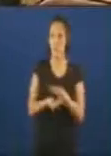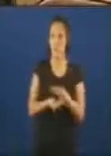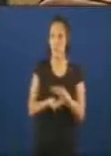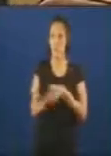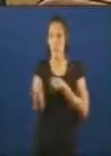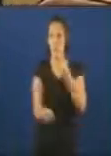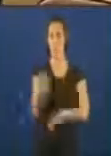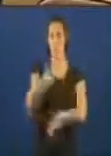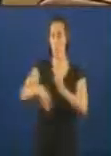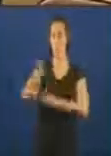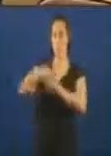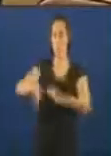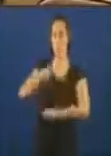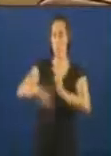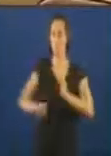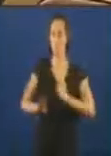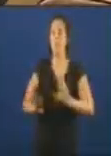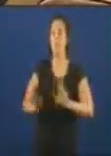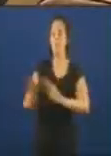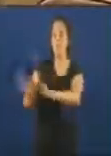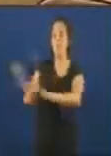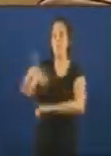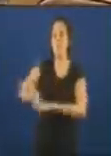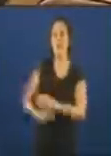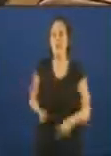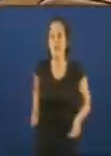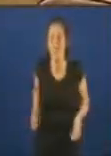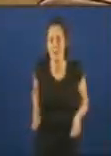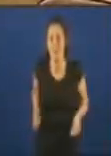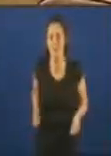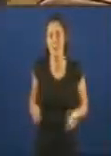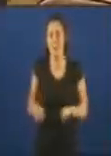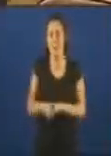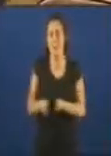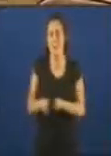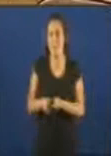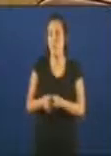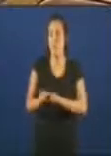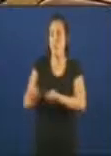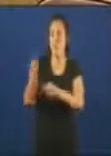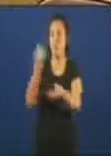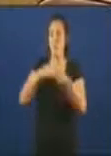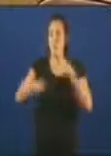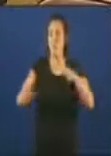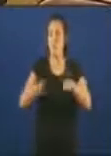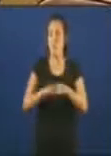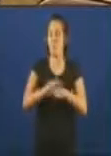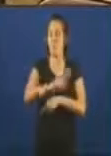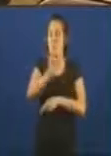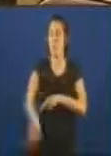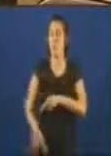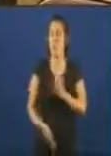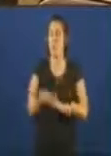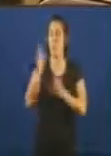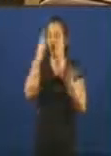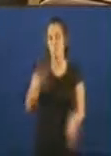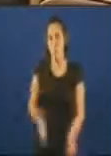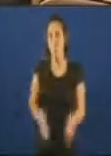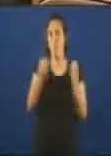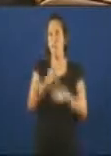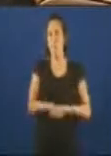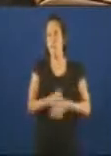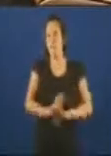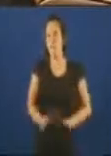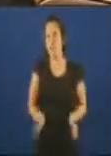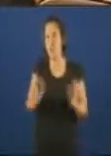parcelas. E que fai vostede? Pois o que fai é actuar como un auténtico cabalo de Troia. Desde que